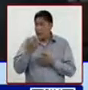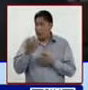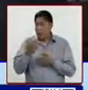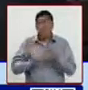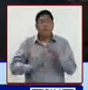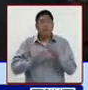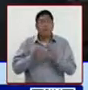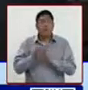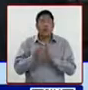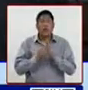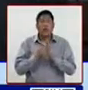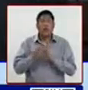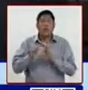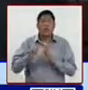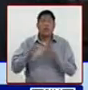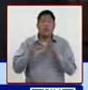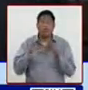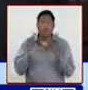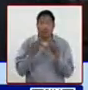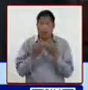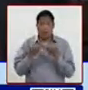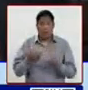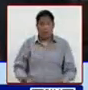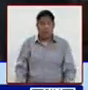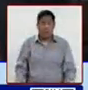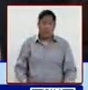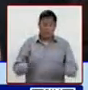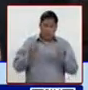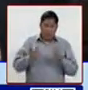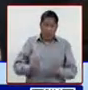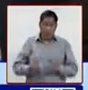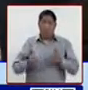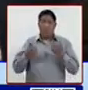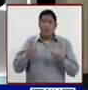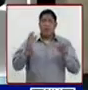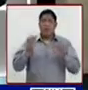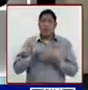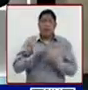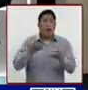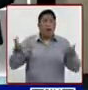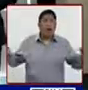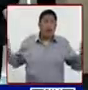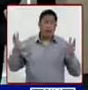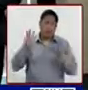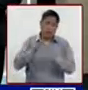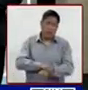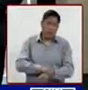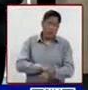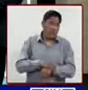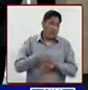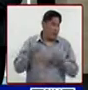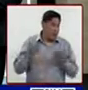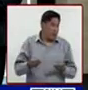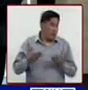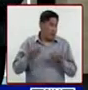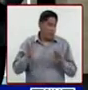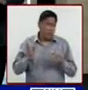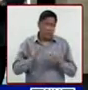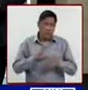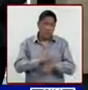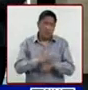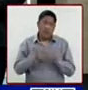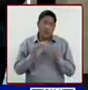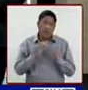la defensa, así como los familiares, John. Bueno, ya son varios aprehendidos, entre ellos también ya con